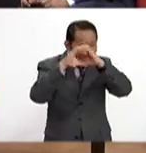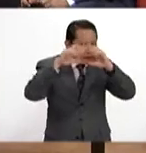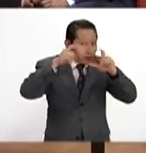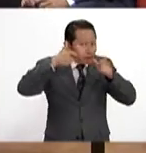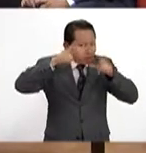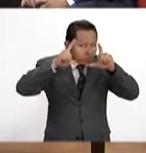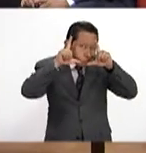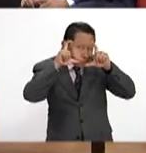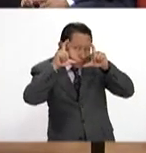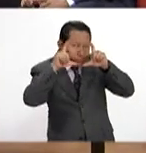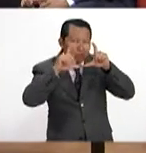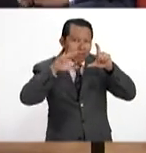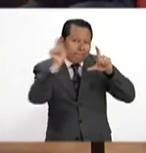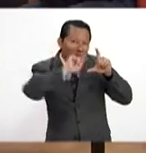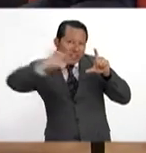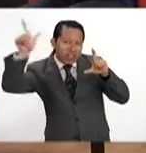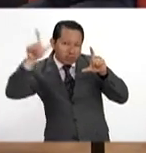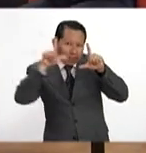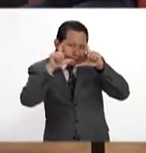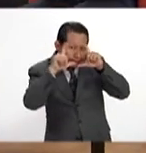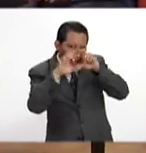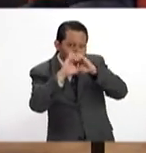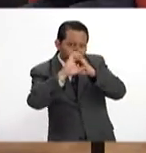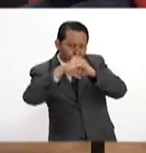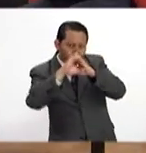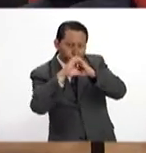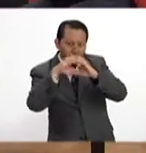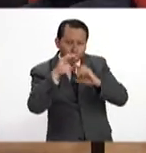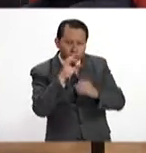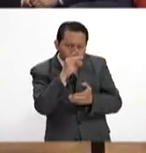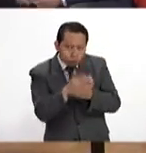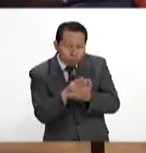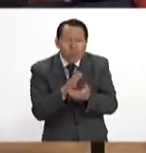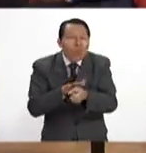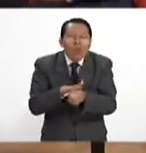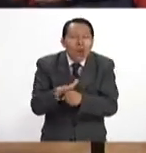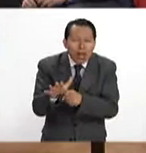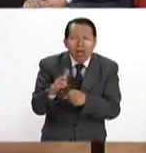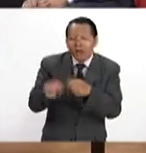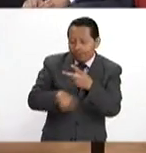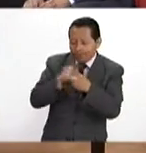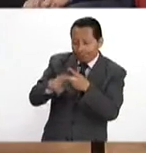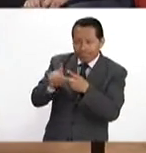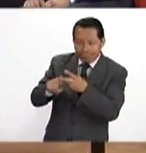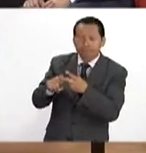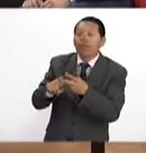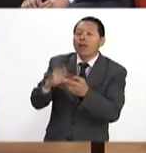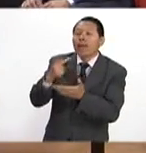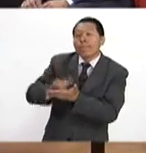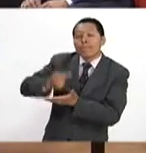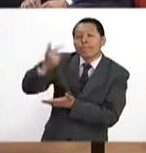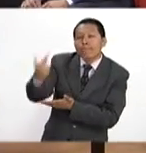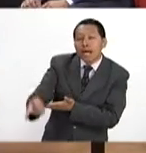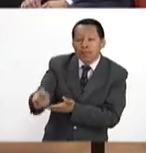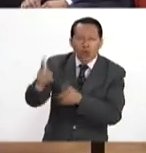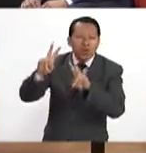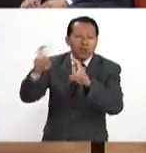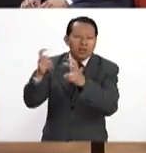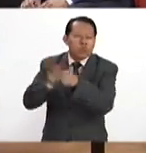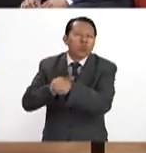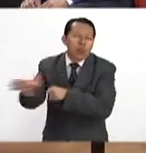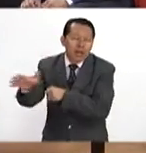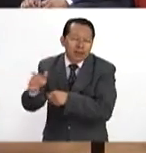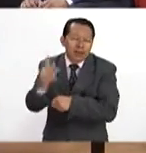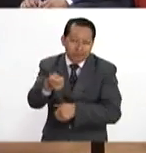si también tienen que enviar, ¿cuáles son los premios en un momento dado de los concursantes? Es